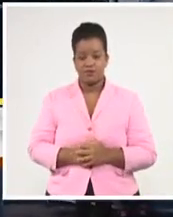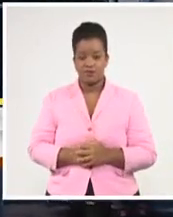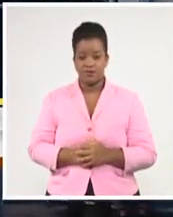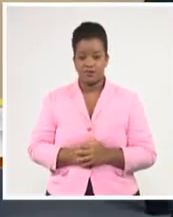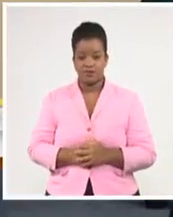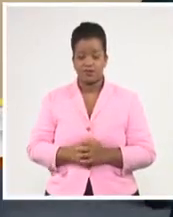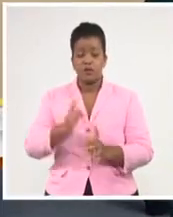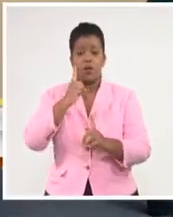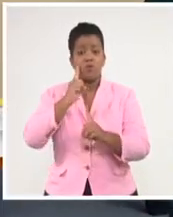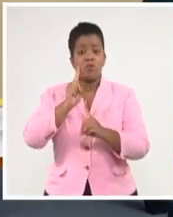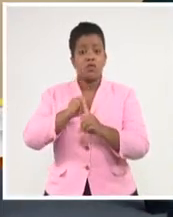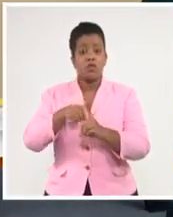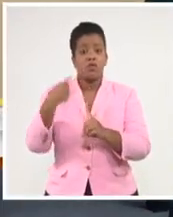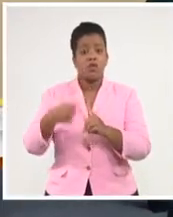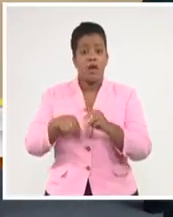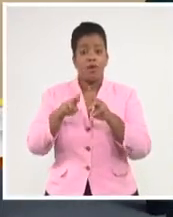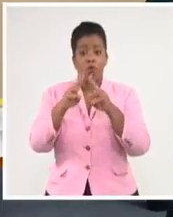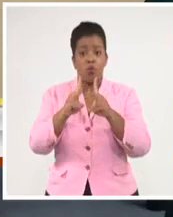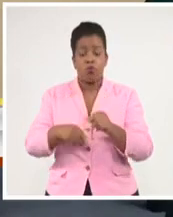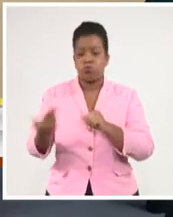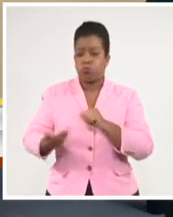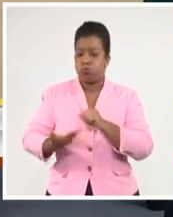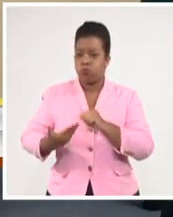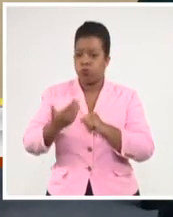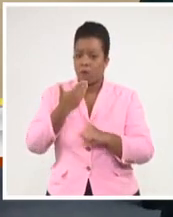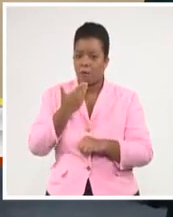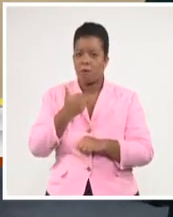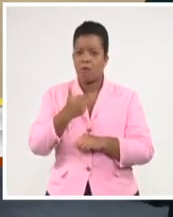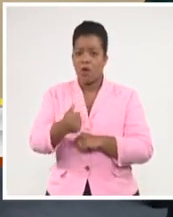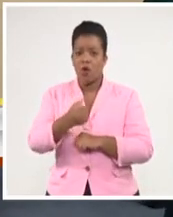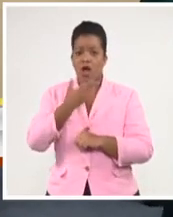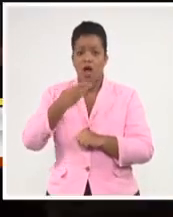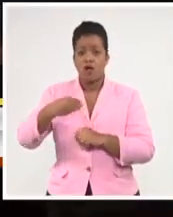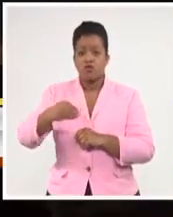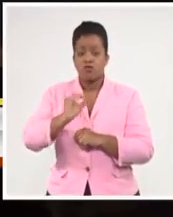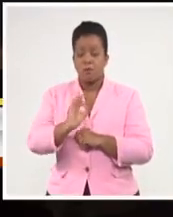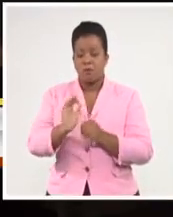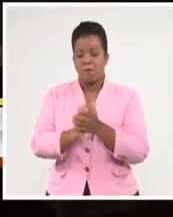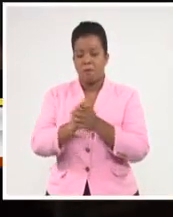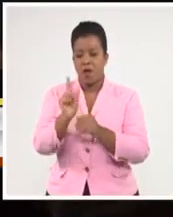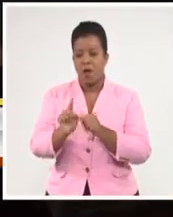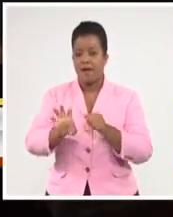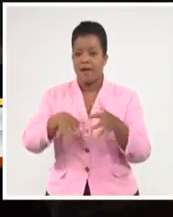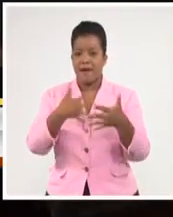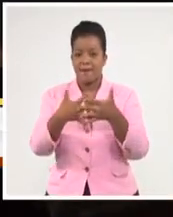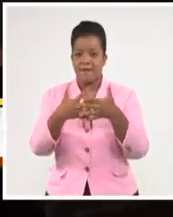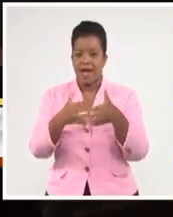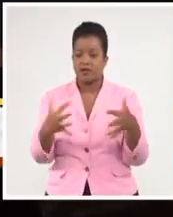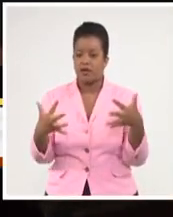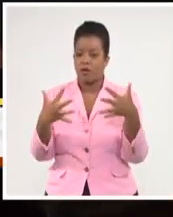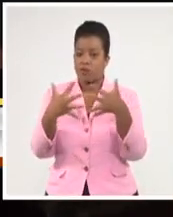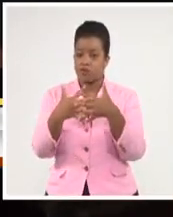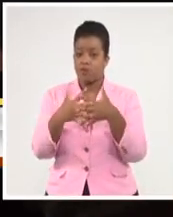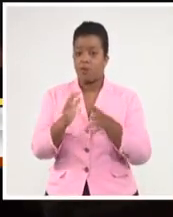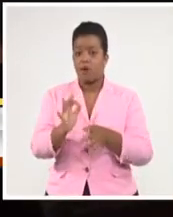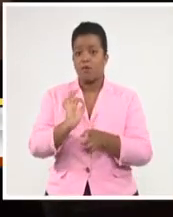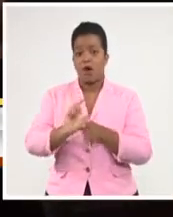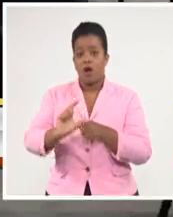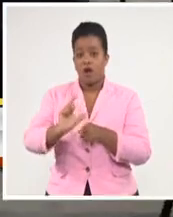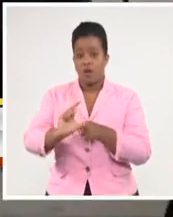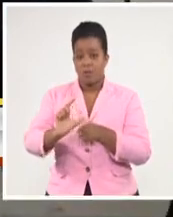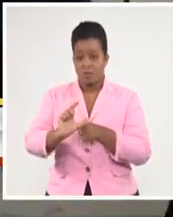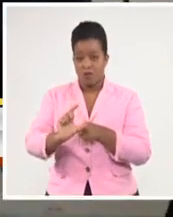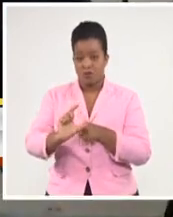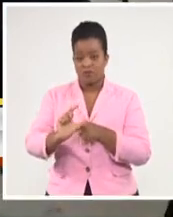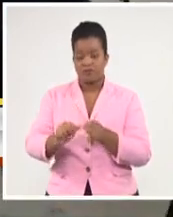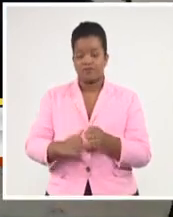Con el reto de mejorar los resultados productivos del sector azucarero, constituyeron en Mayabeque las empresas agroindustriales Héctor Molina en San Nicolás,